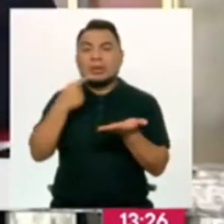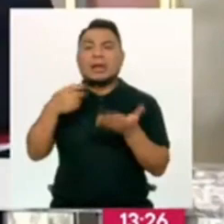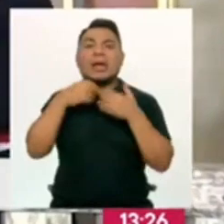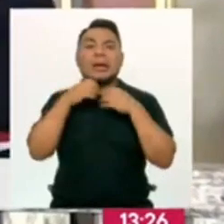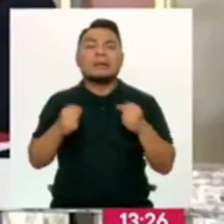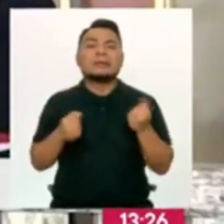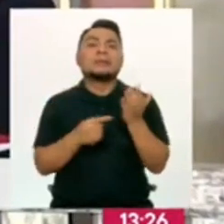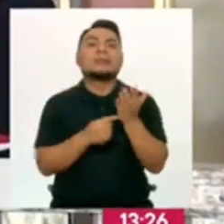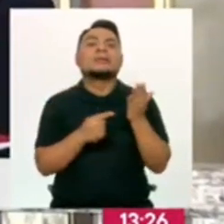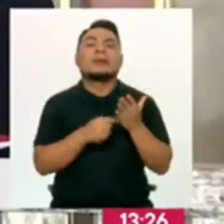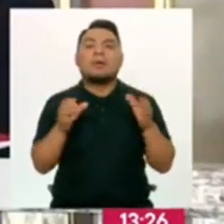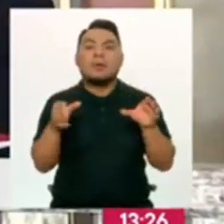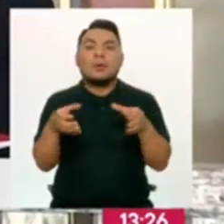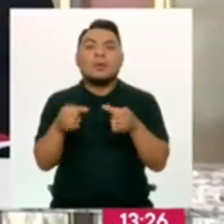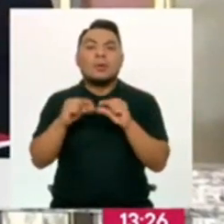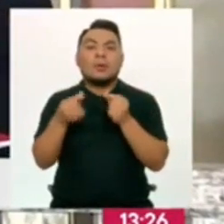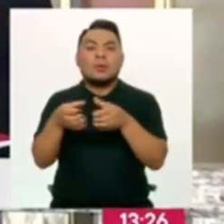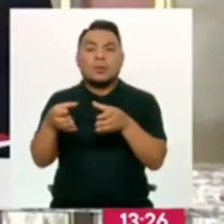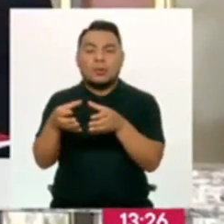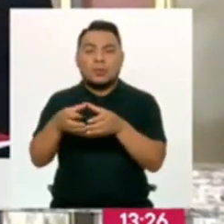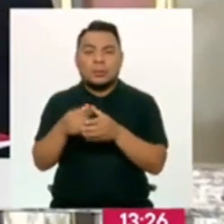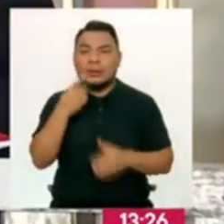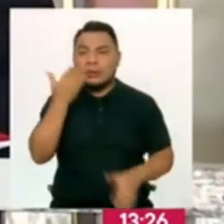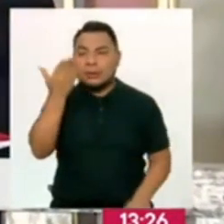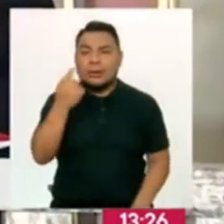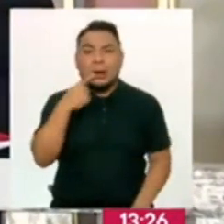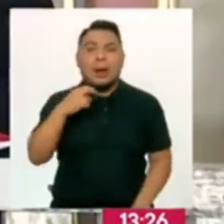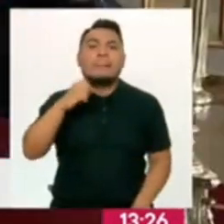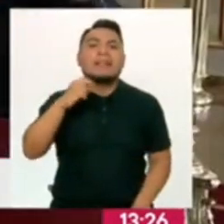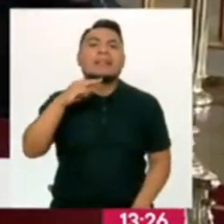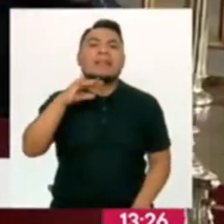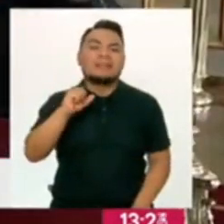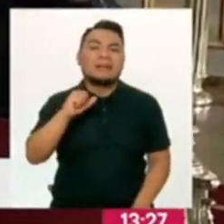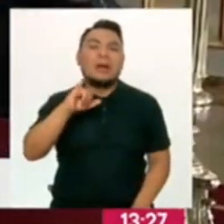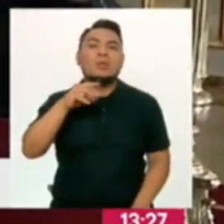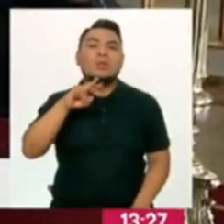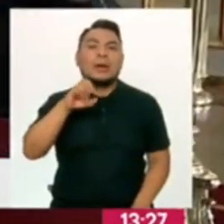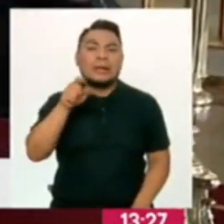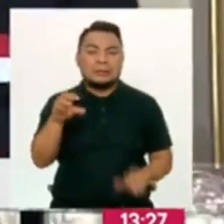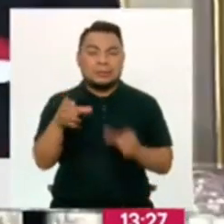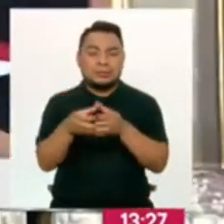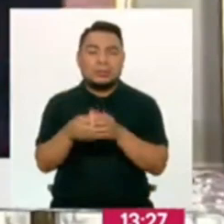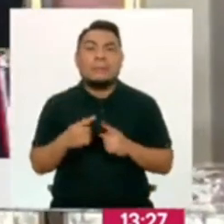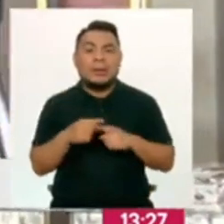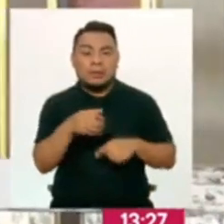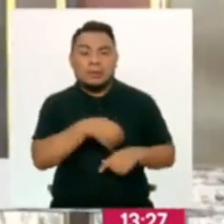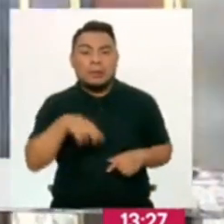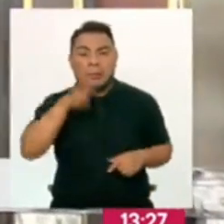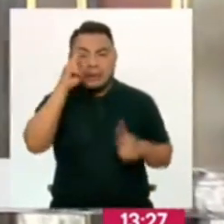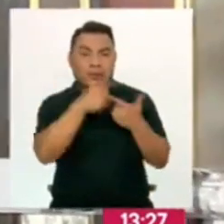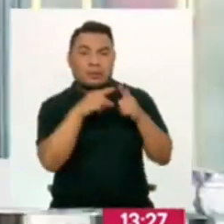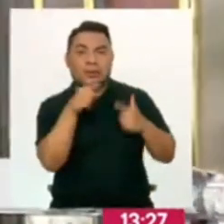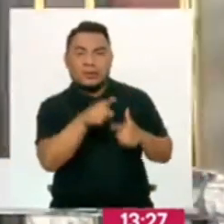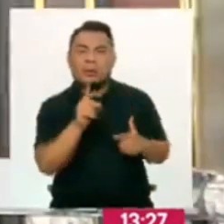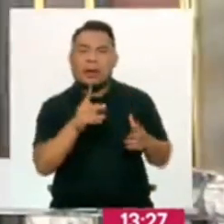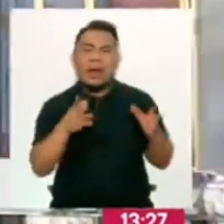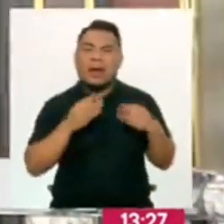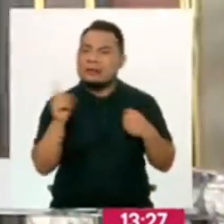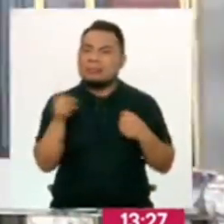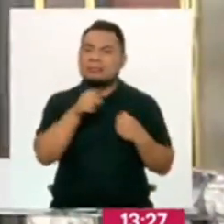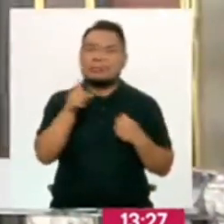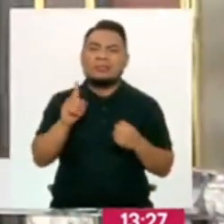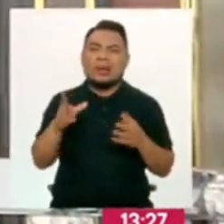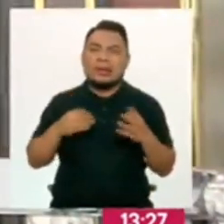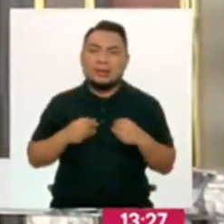Secretaría Técnica de la Comisión que preside la parlamentaria Patricia Juárez. Sin embargo, congresistas de Perú Libre rechazaron la